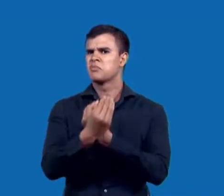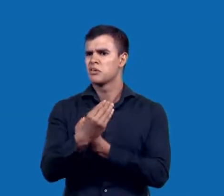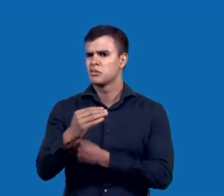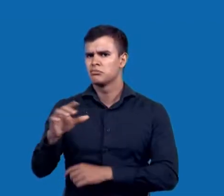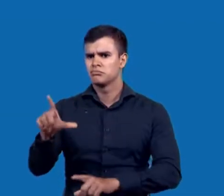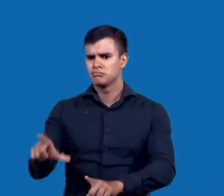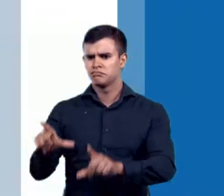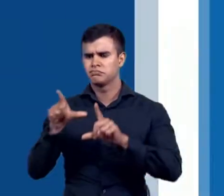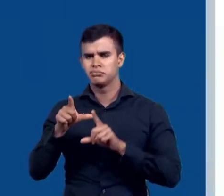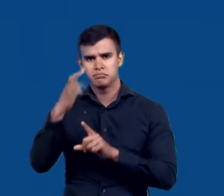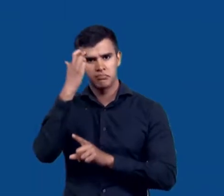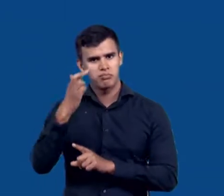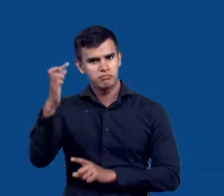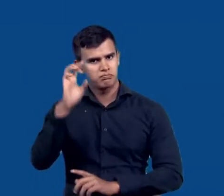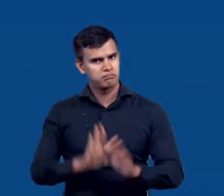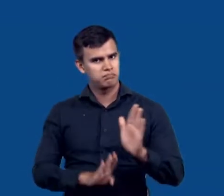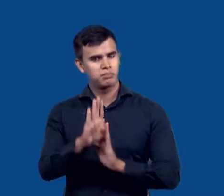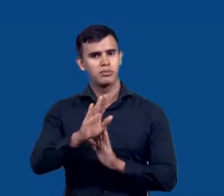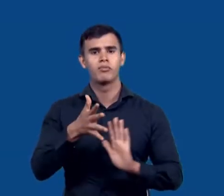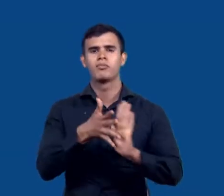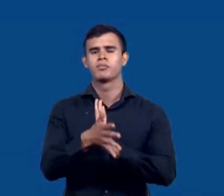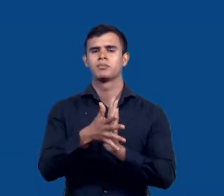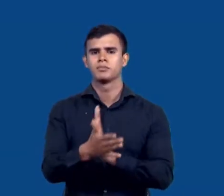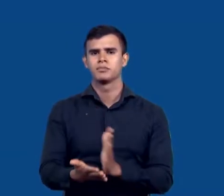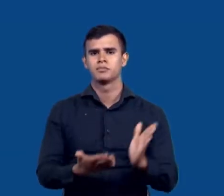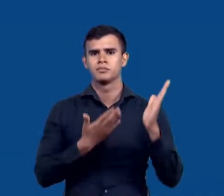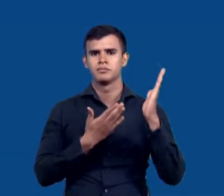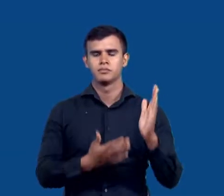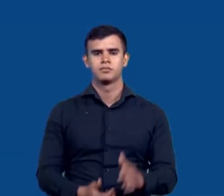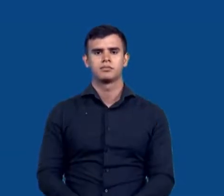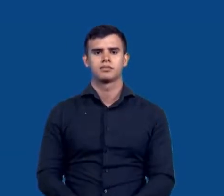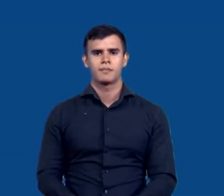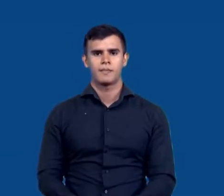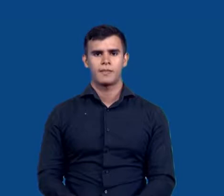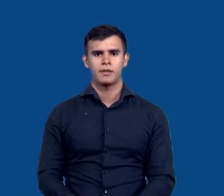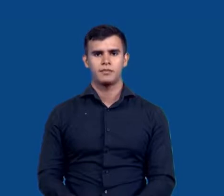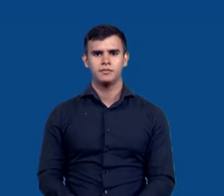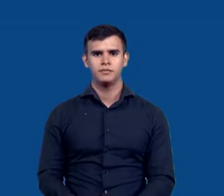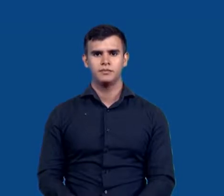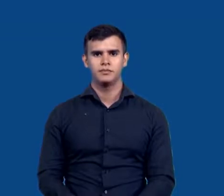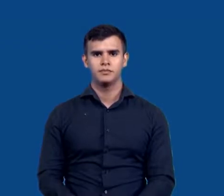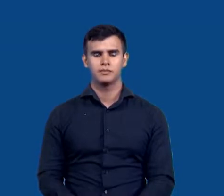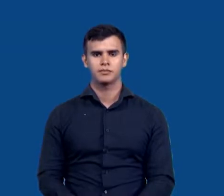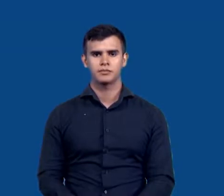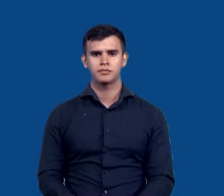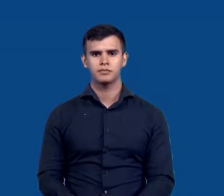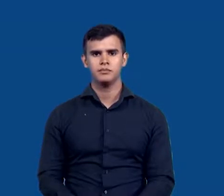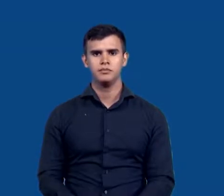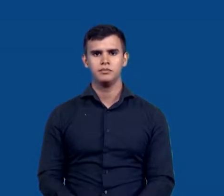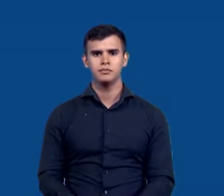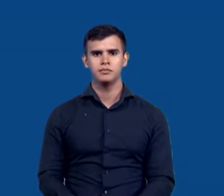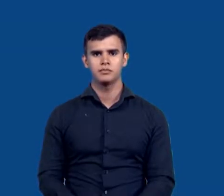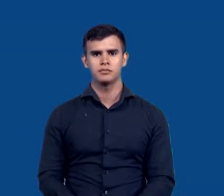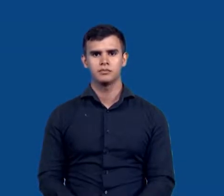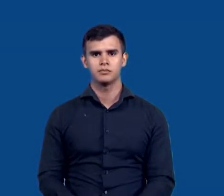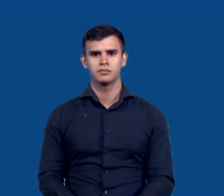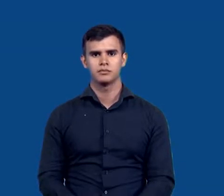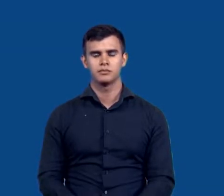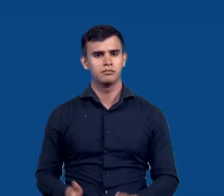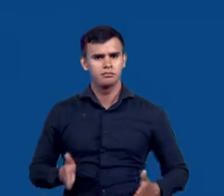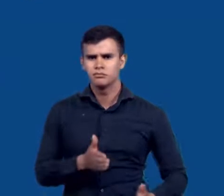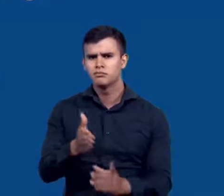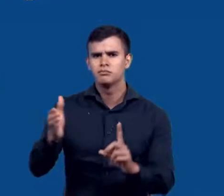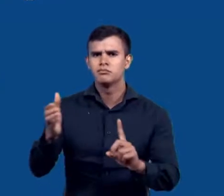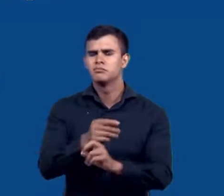profesional más competitivo. Informes, PBX 518-3000, exenciones 438 y 486. Inscríbete ya en